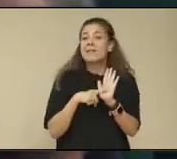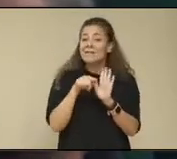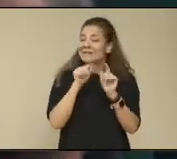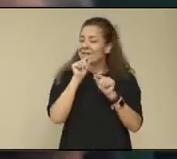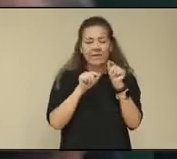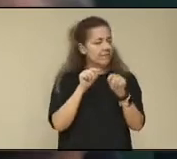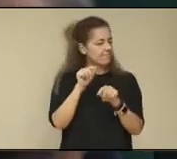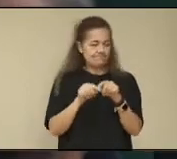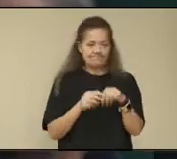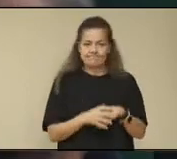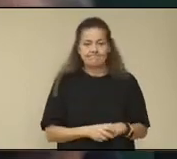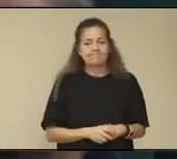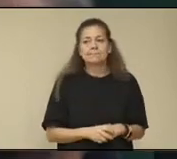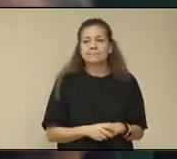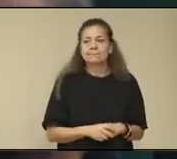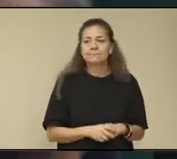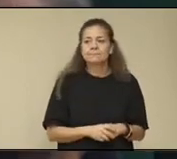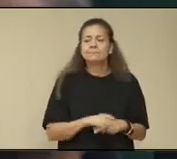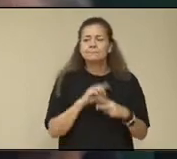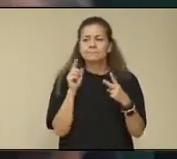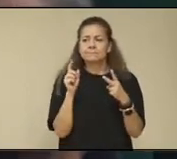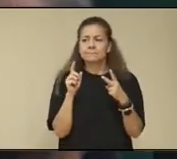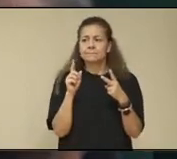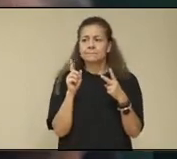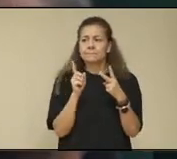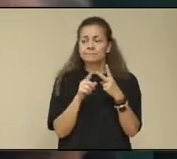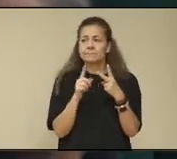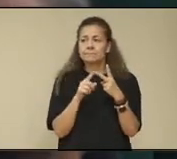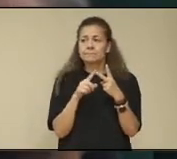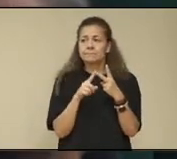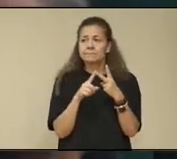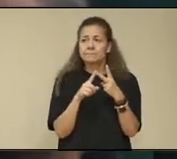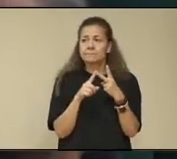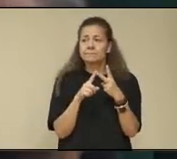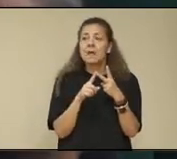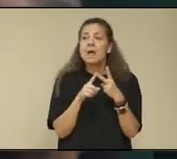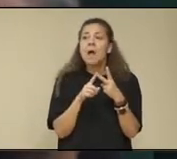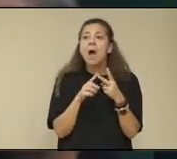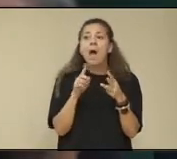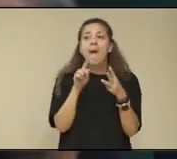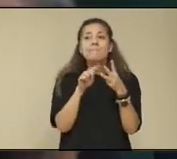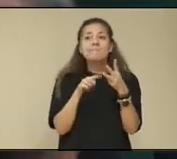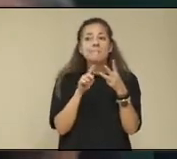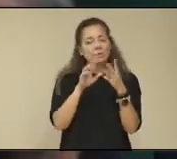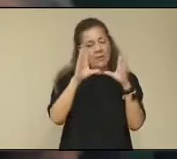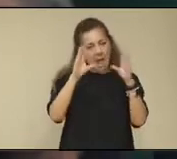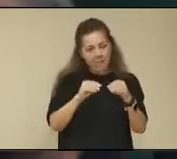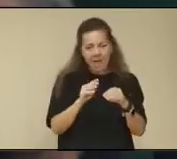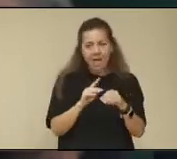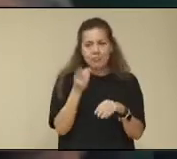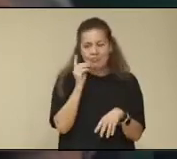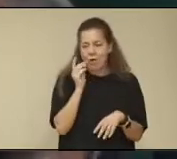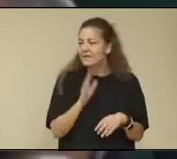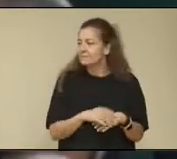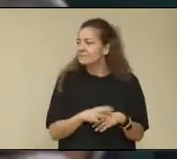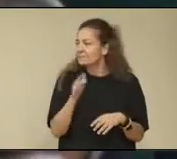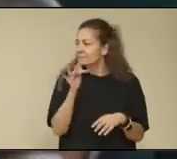infección. Había 2 preguntas más, pero se me ha apagado y ahora mismo os las